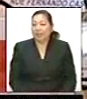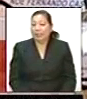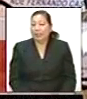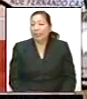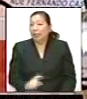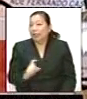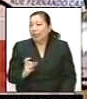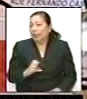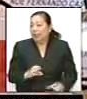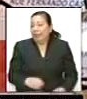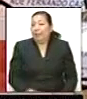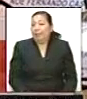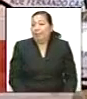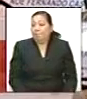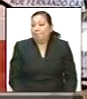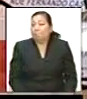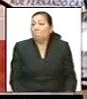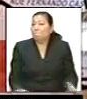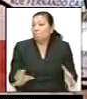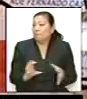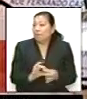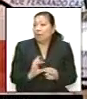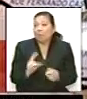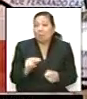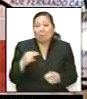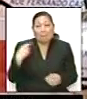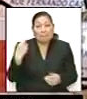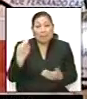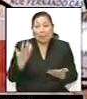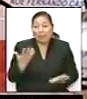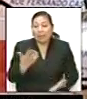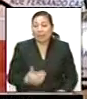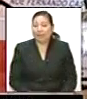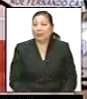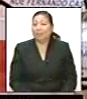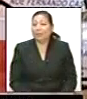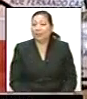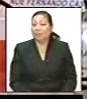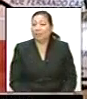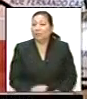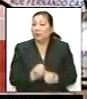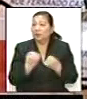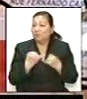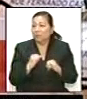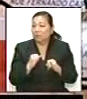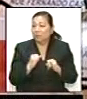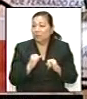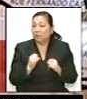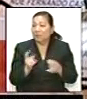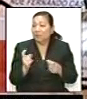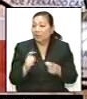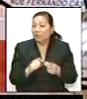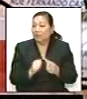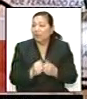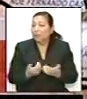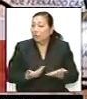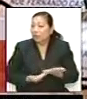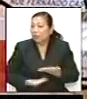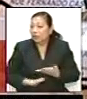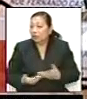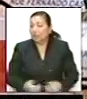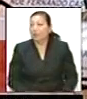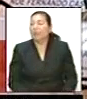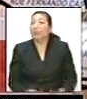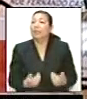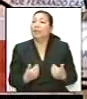ser una alianza no política en su conformación, sino una alianza comercial,